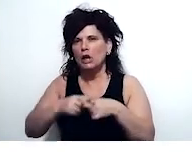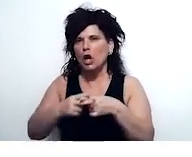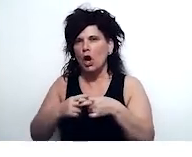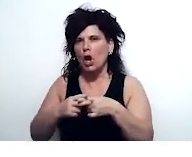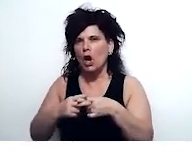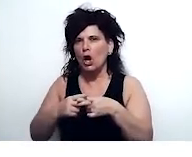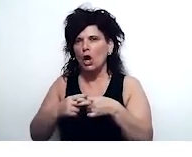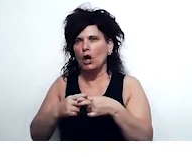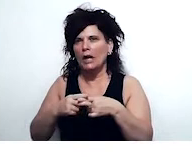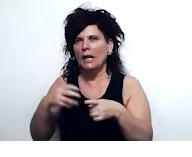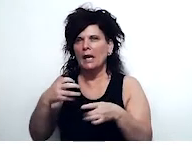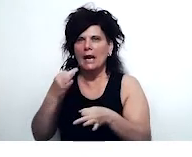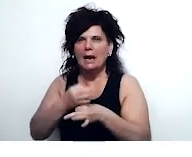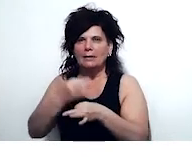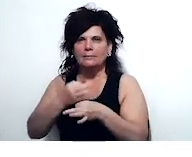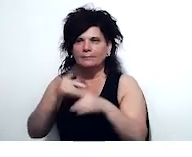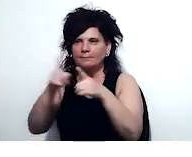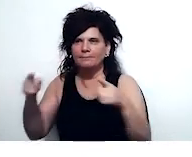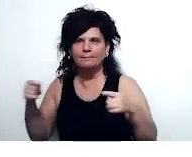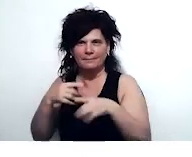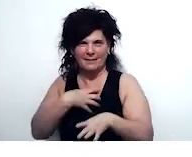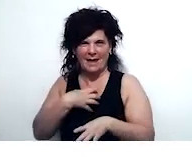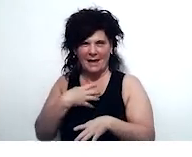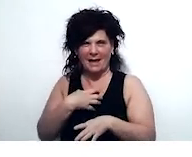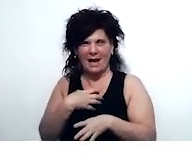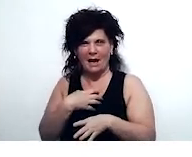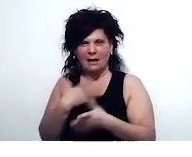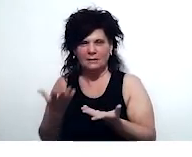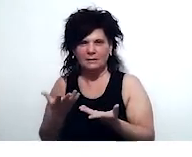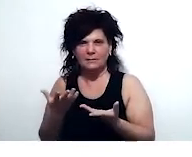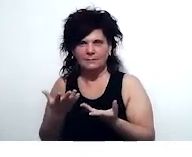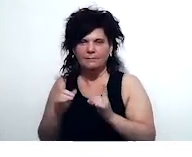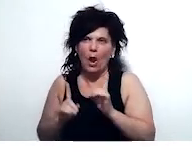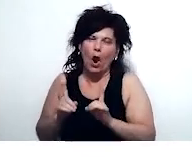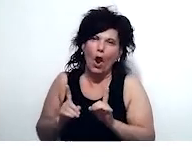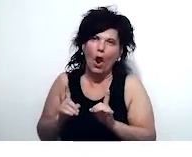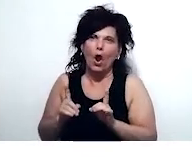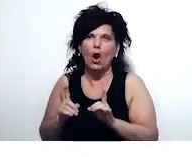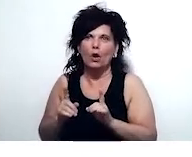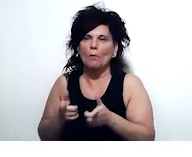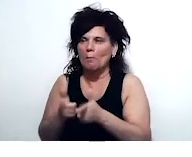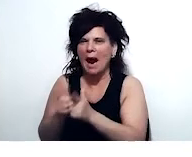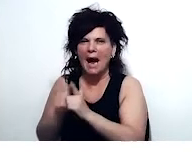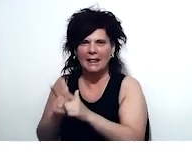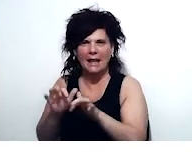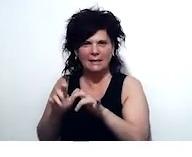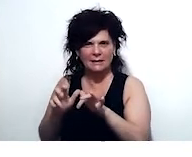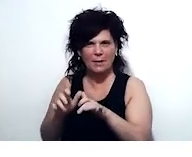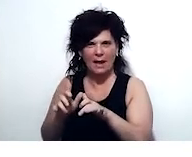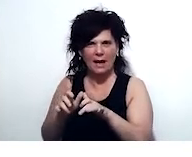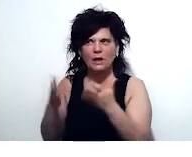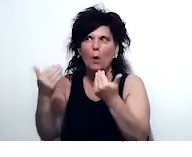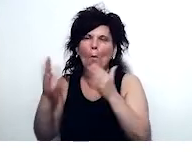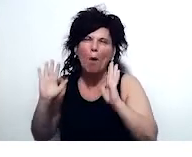acceder a contenido no deseado, o que los chicos pueden sufrir algún tipo de ataque cibernético, o que pueden